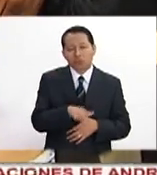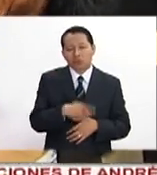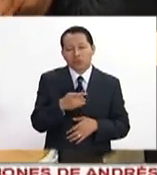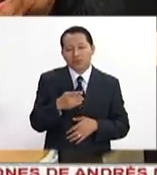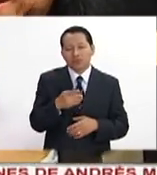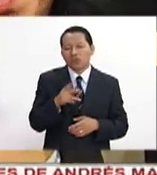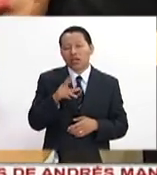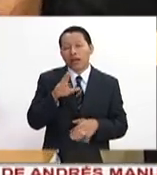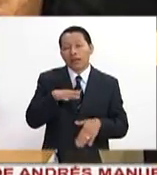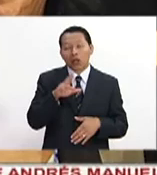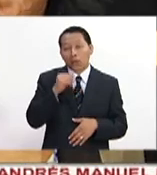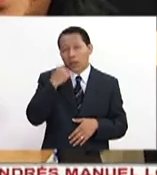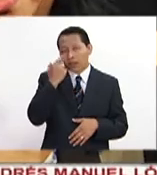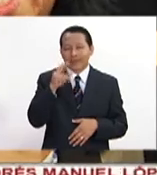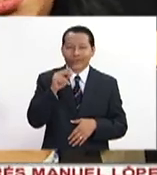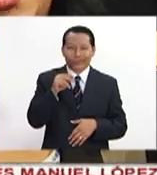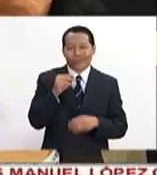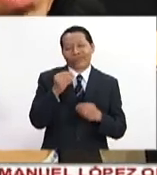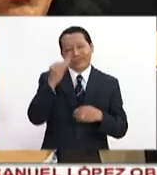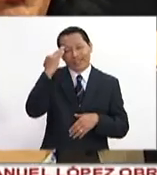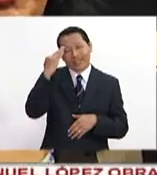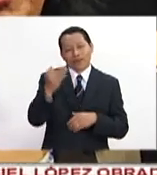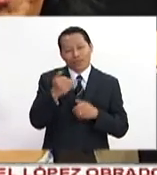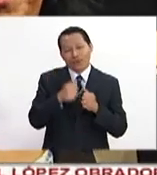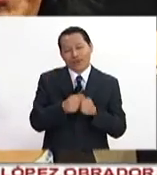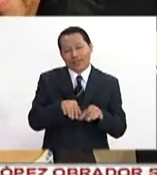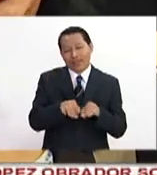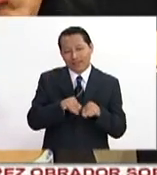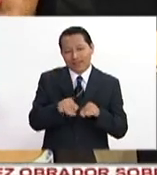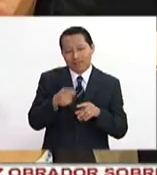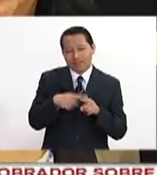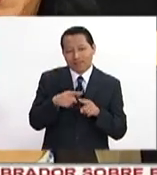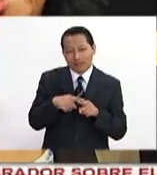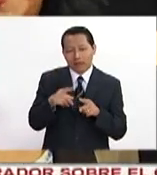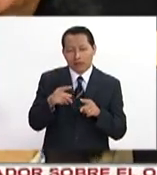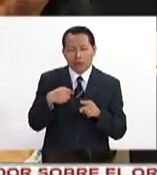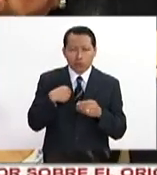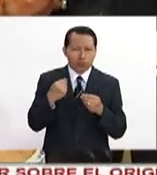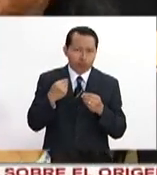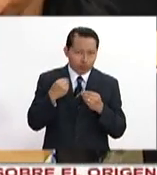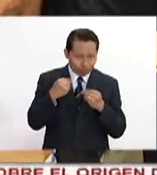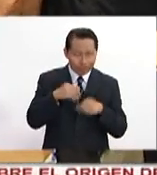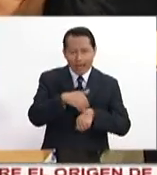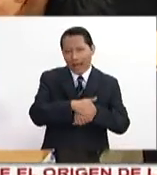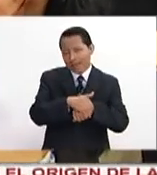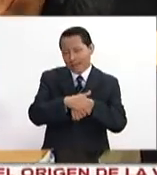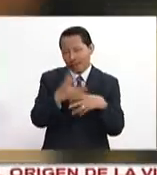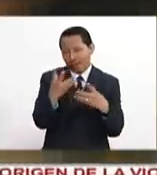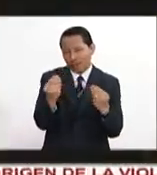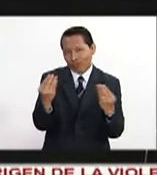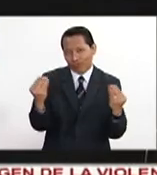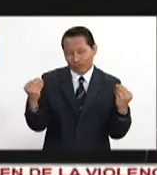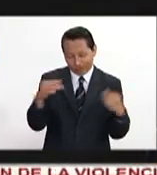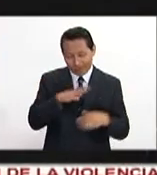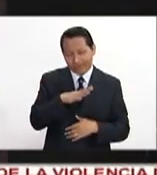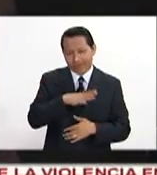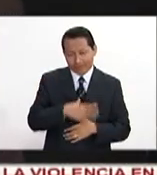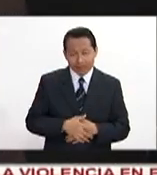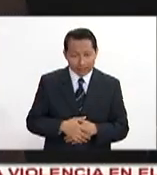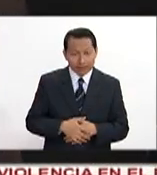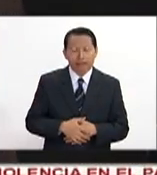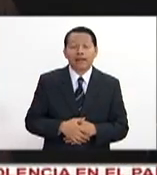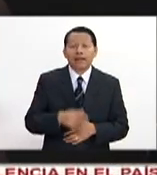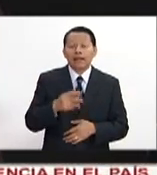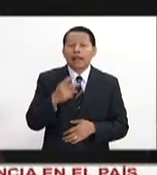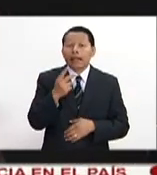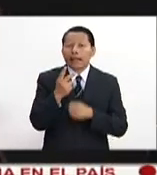no lo quiera, ¿no? Se pasa uno mucho tiempo aquí, pero hice muchas amistades y sigo teniendo las amistades. De esta manera,